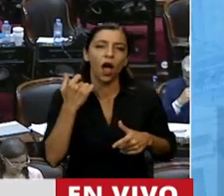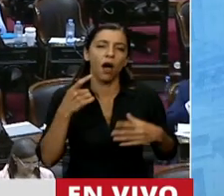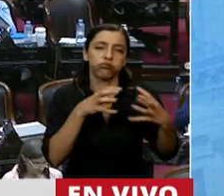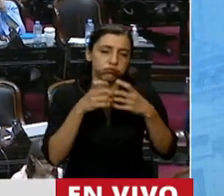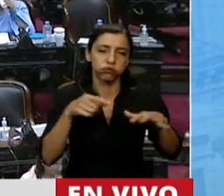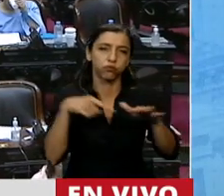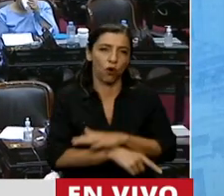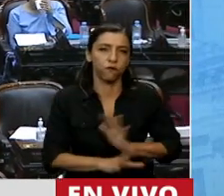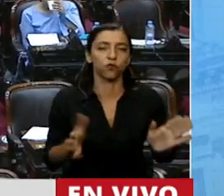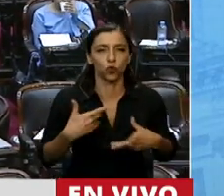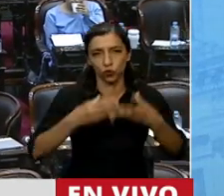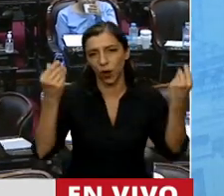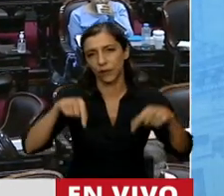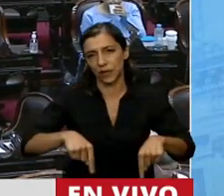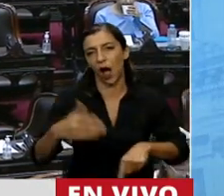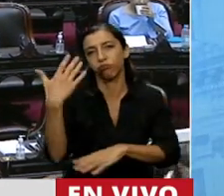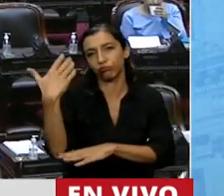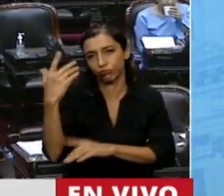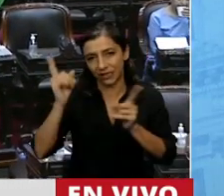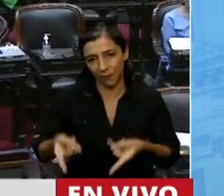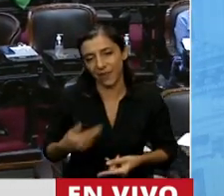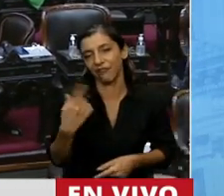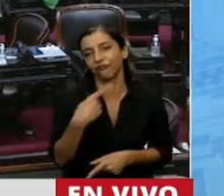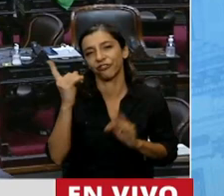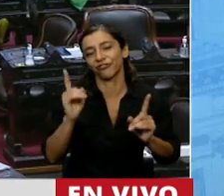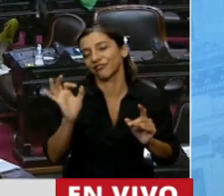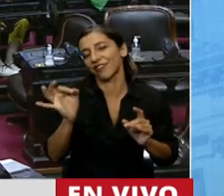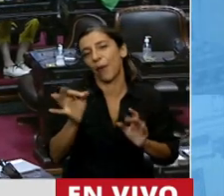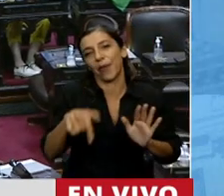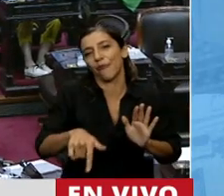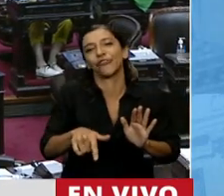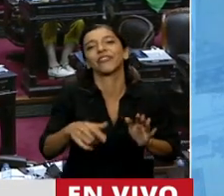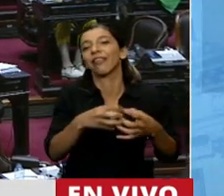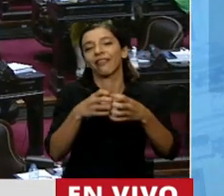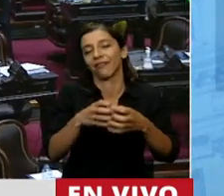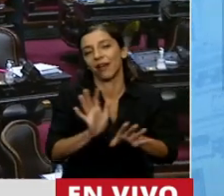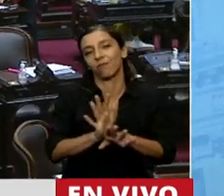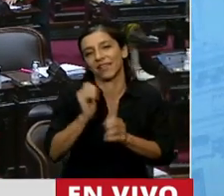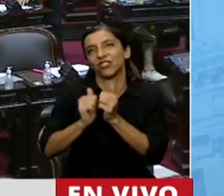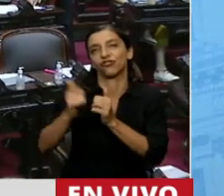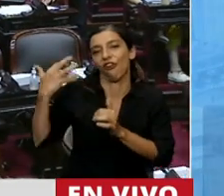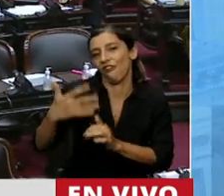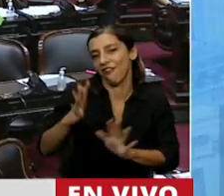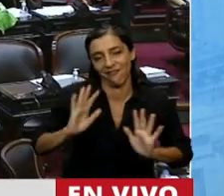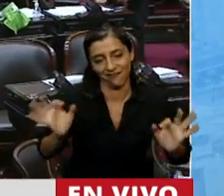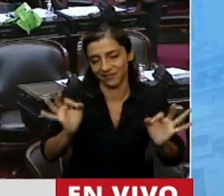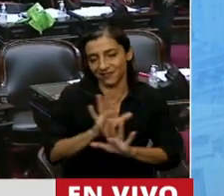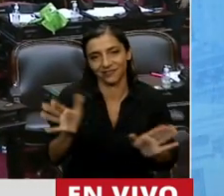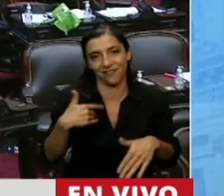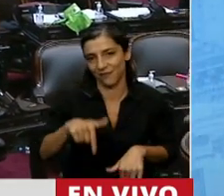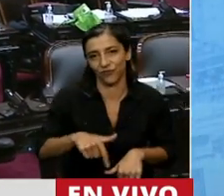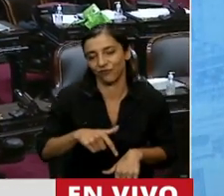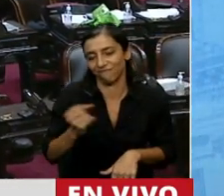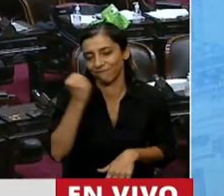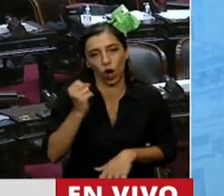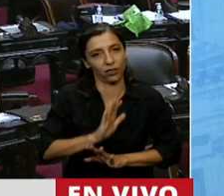acá muchas veces y porque además es una discusión histórica. Estamos ante un problema de salud pública, sin duda, a